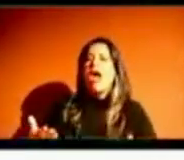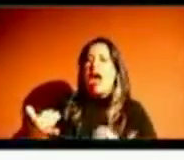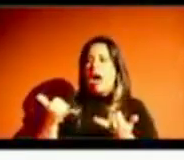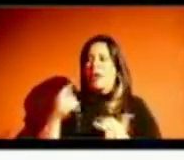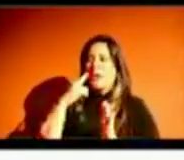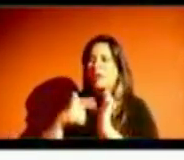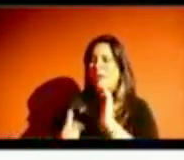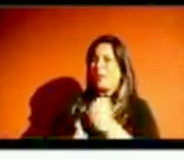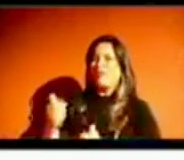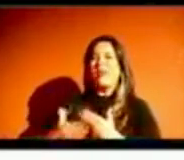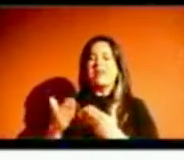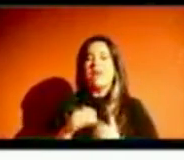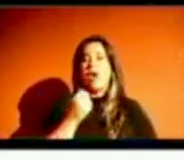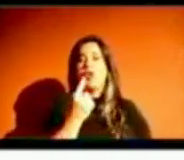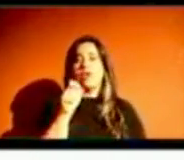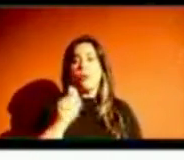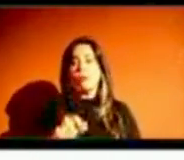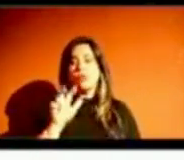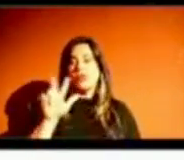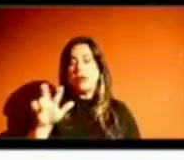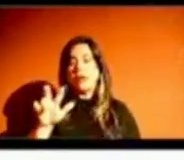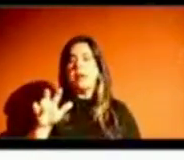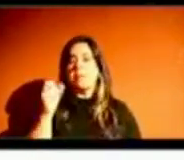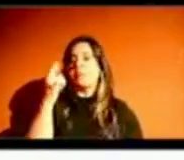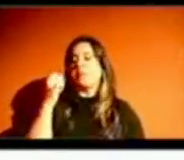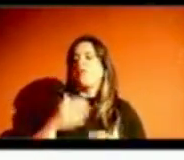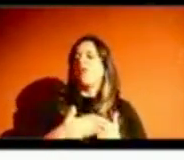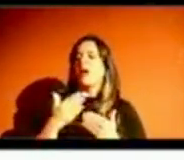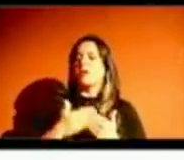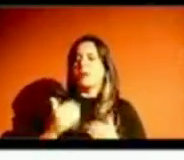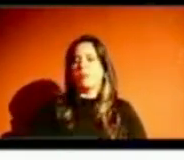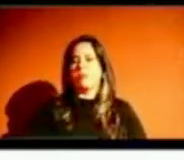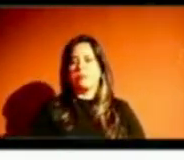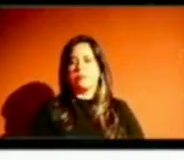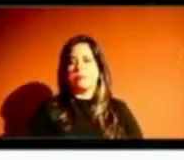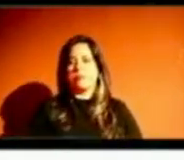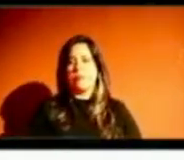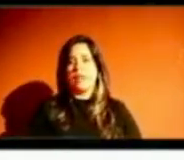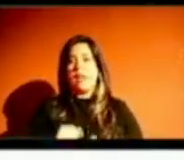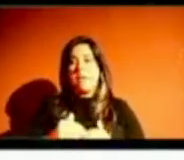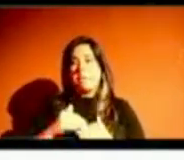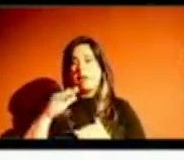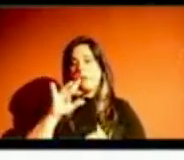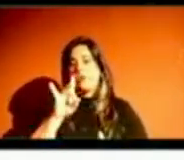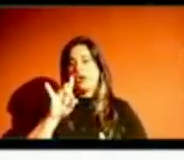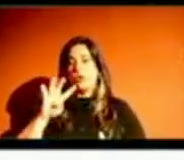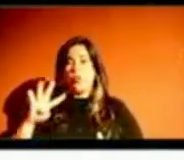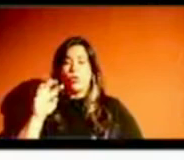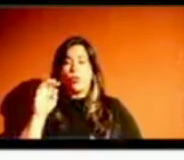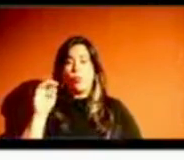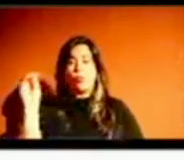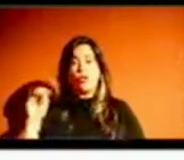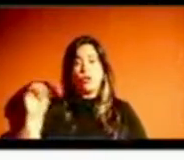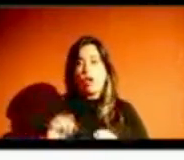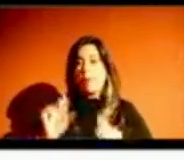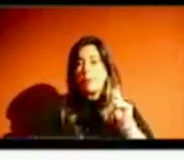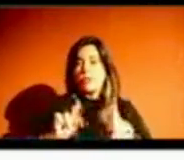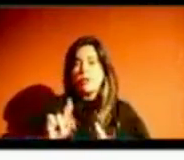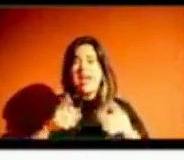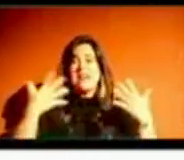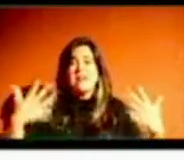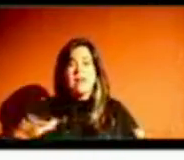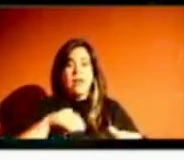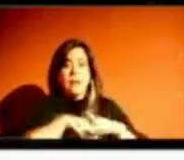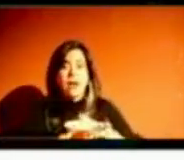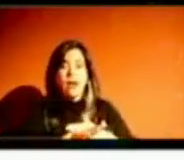muy fácil. 11.3% lo considera fácil. Así que estamos hablando más de un 84% de las personas que se